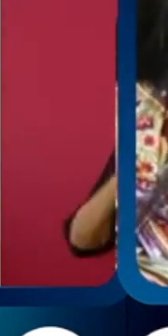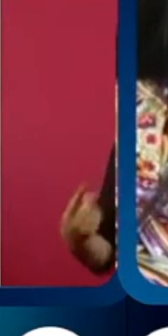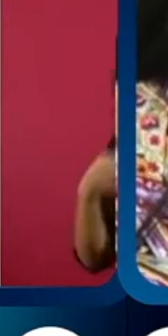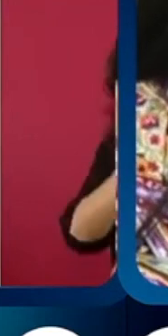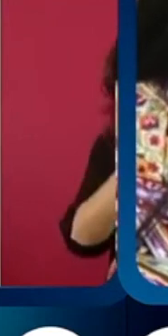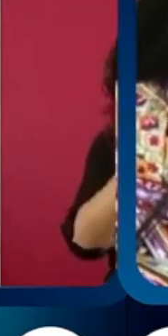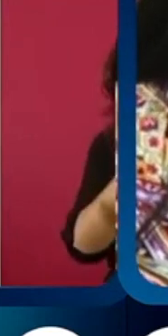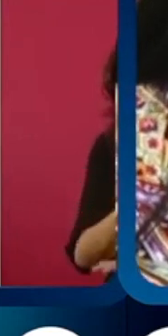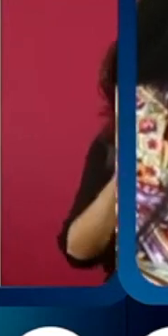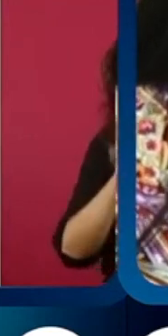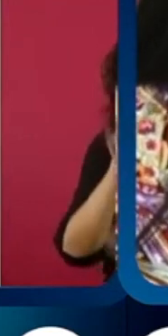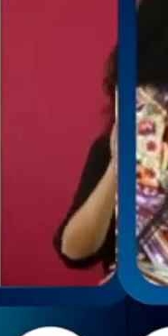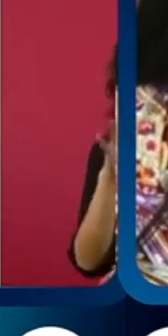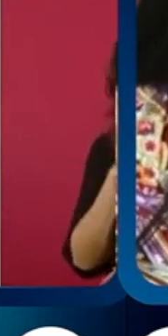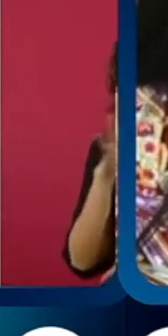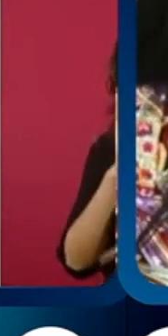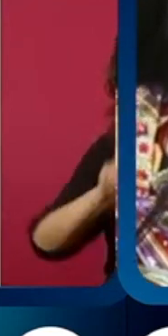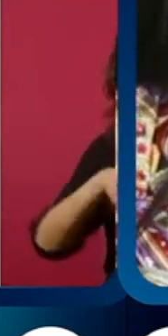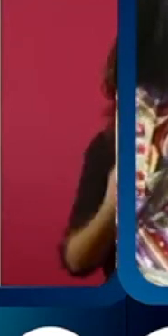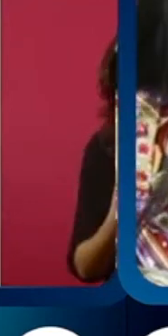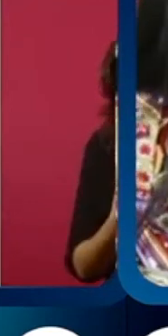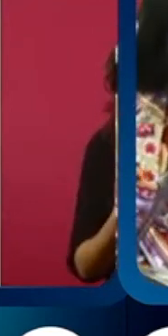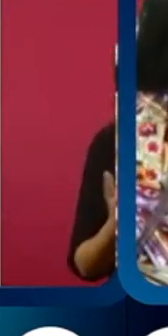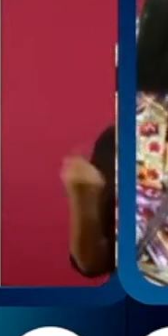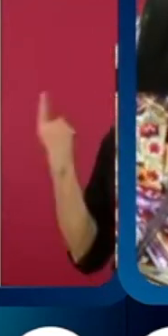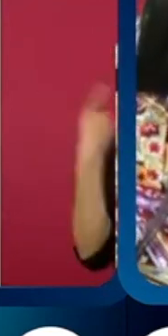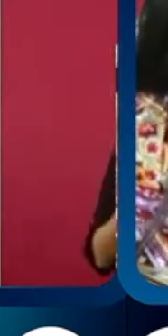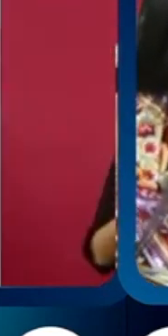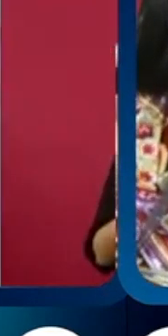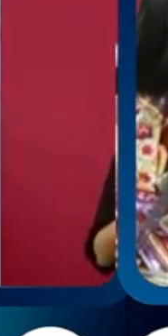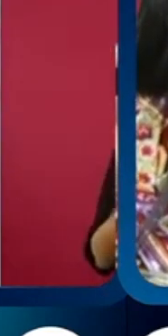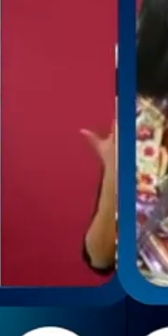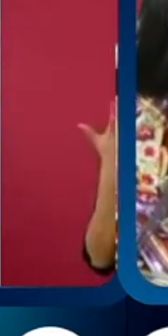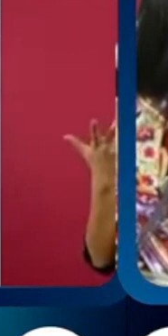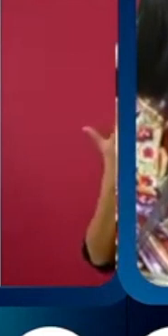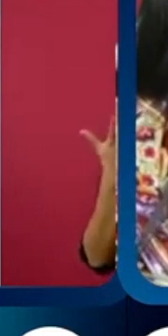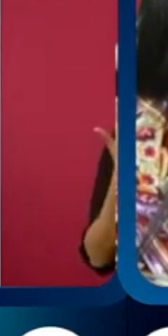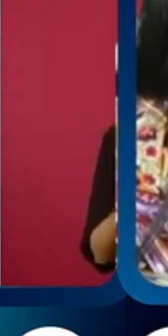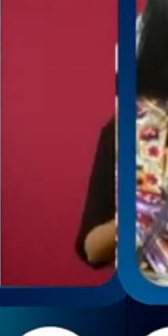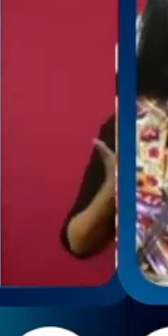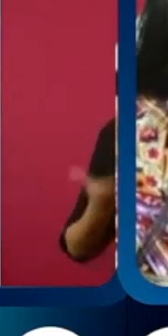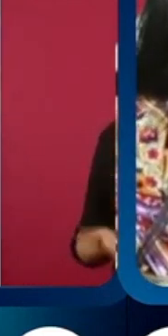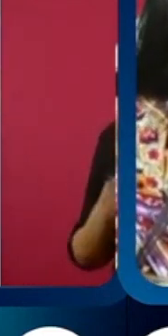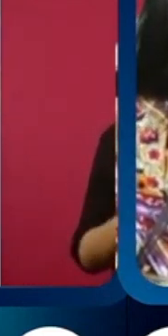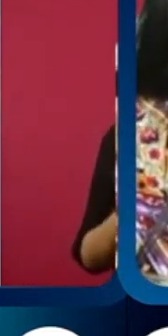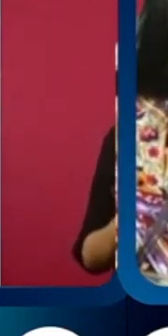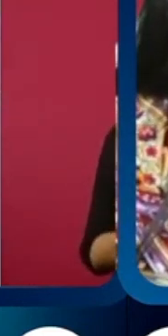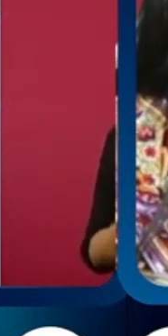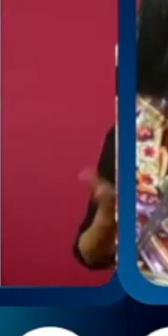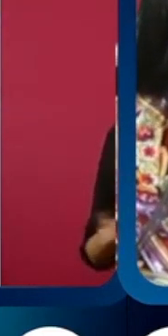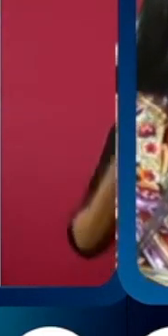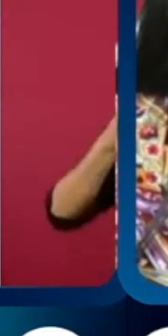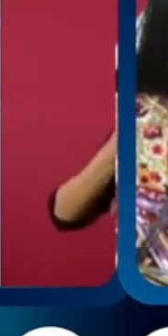causas de la muerte, del fallecimiento de Devani. En consecuencia, lo que se busca es poder emitir una